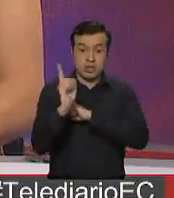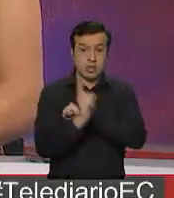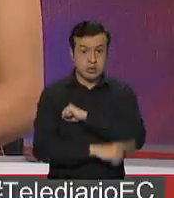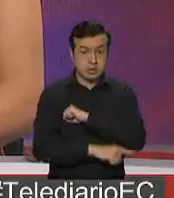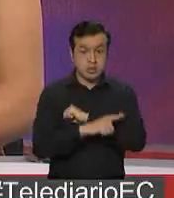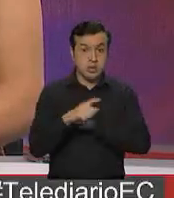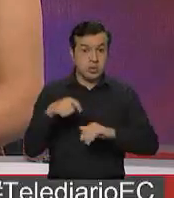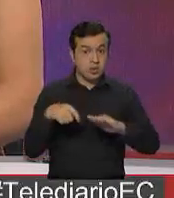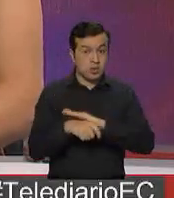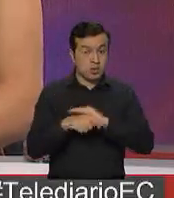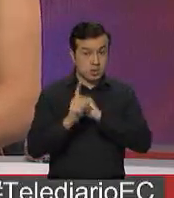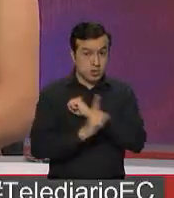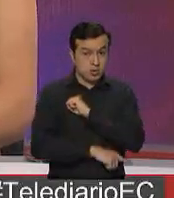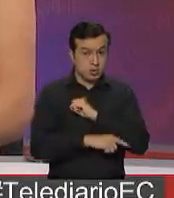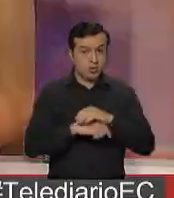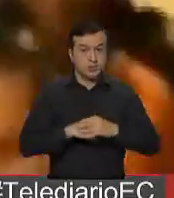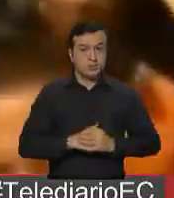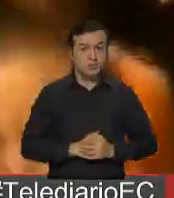por asesinato.